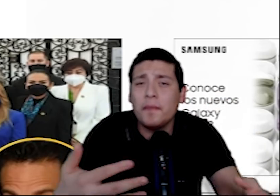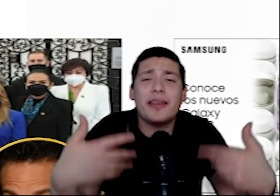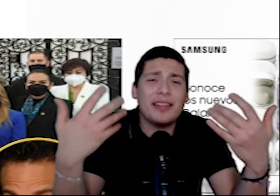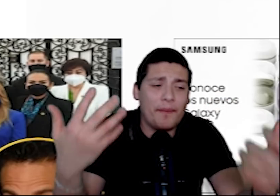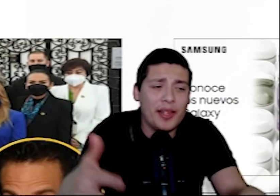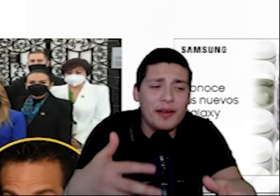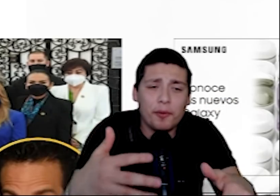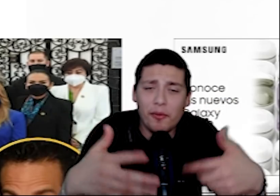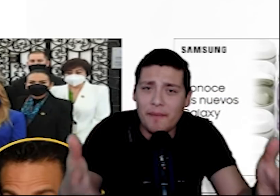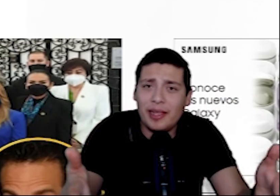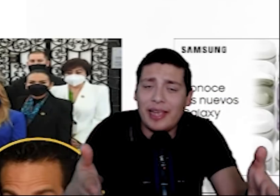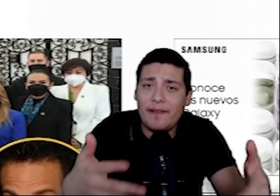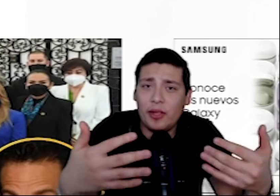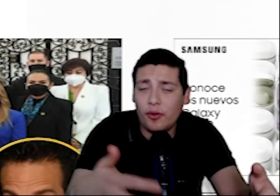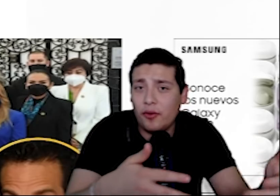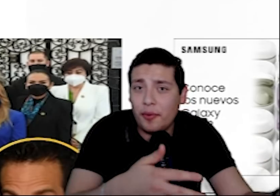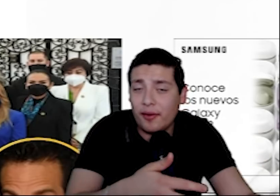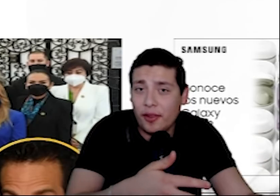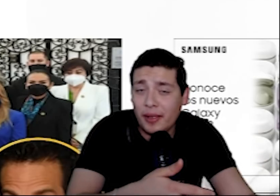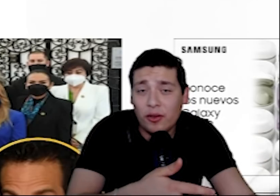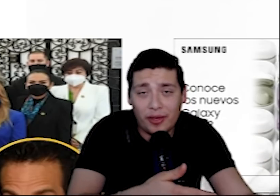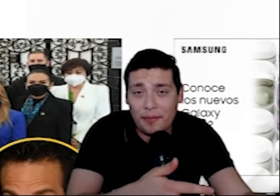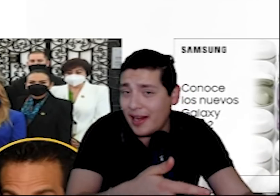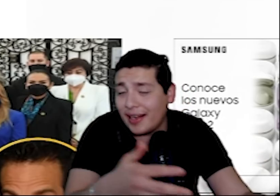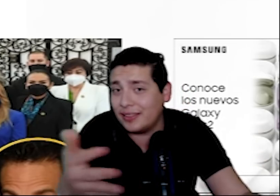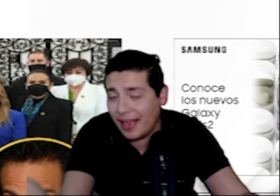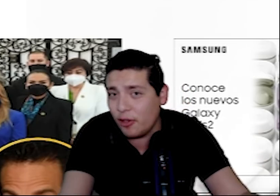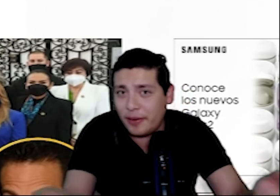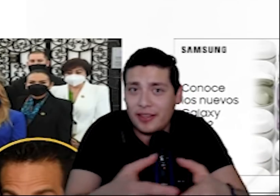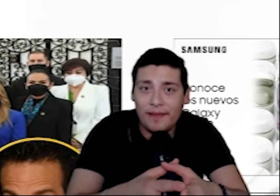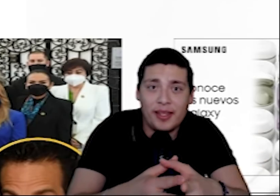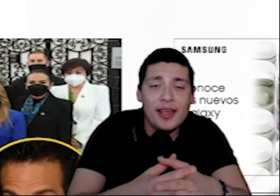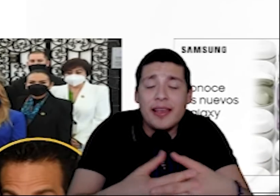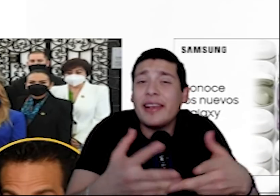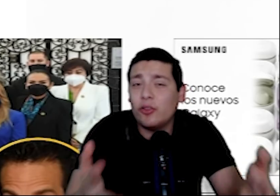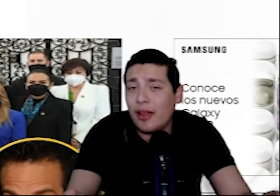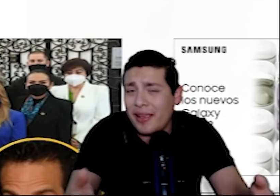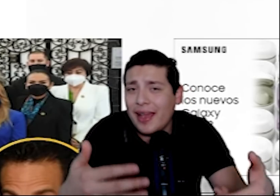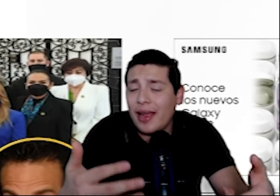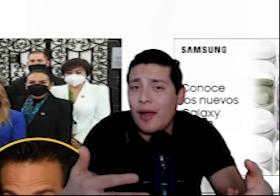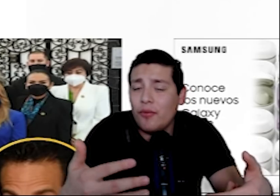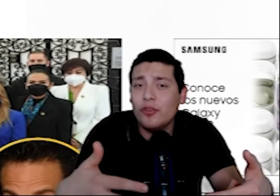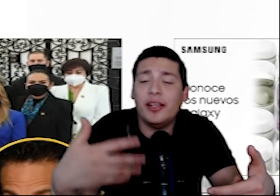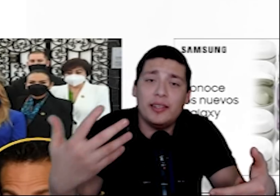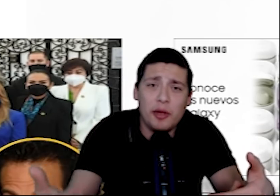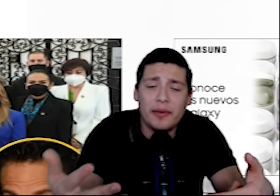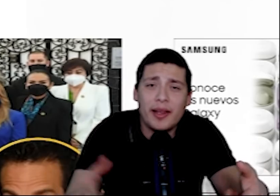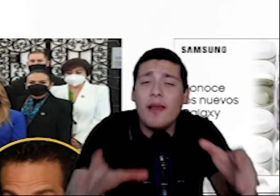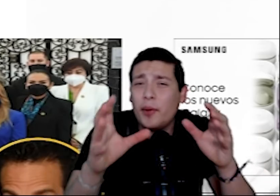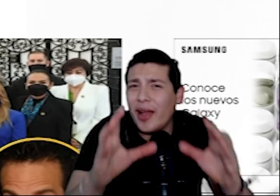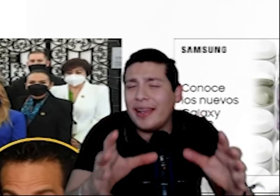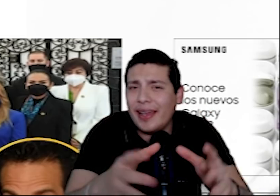México. Y también problemas al interior del gobierno de México que viene arrastrando el presidente y que todavía aún no se